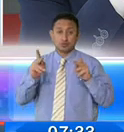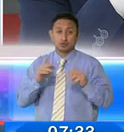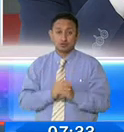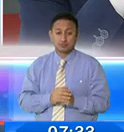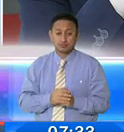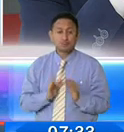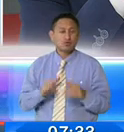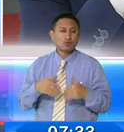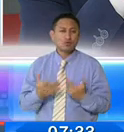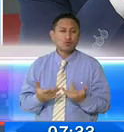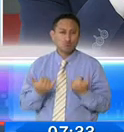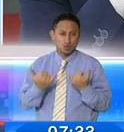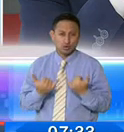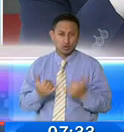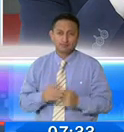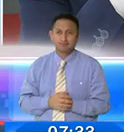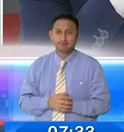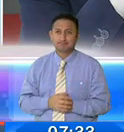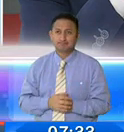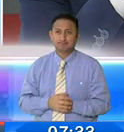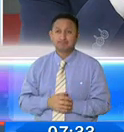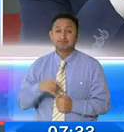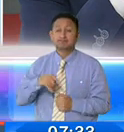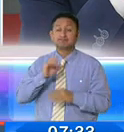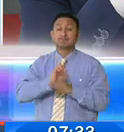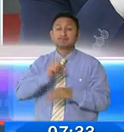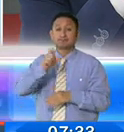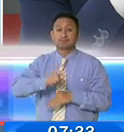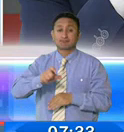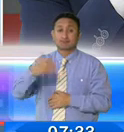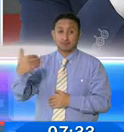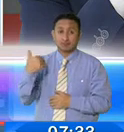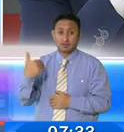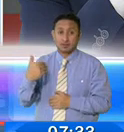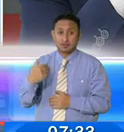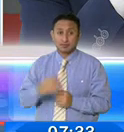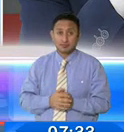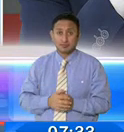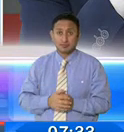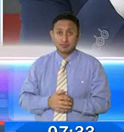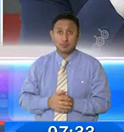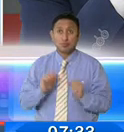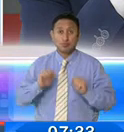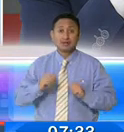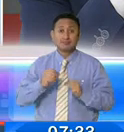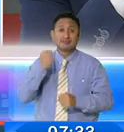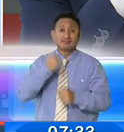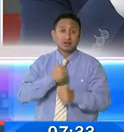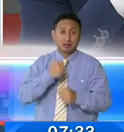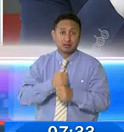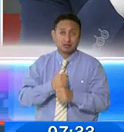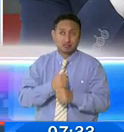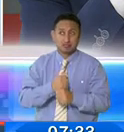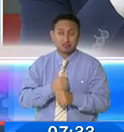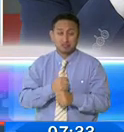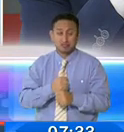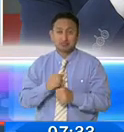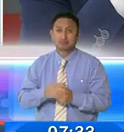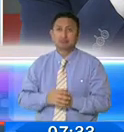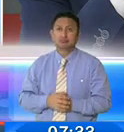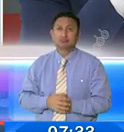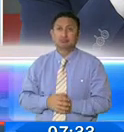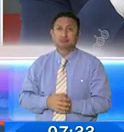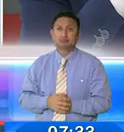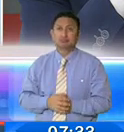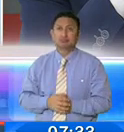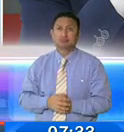hacer para que los ecuatorianos tengan más facilidad para conseguir trabajo y trabajos mejor pagados? Las